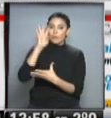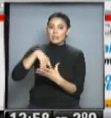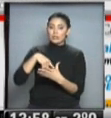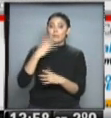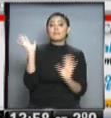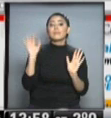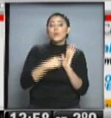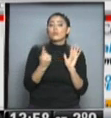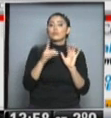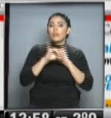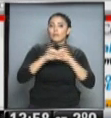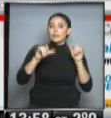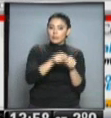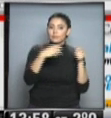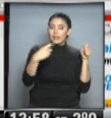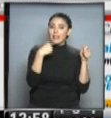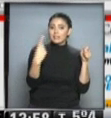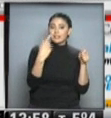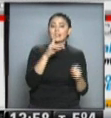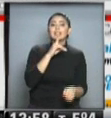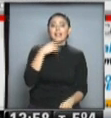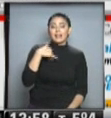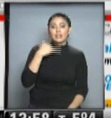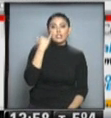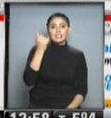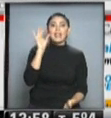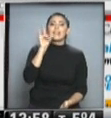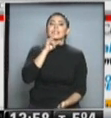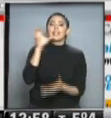pero los medios catalanes ya lo dan que el tata martino es el técnico del Barcelona muy bien m